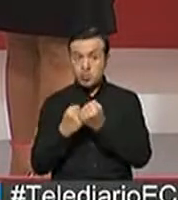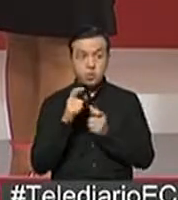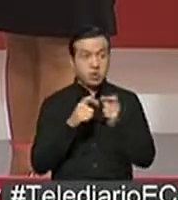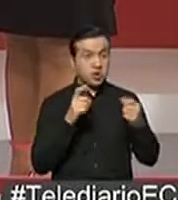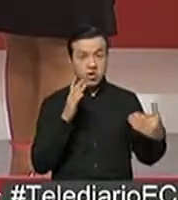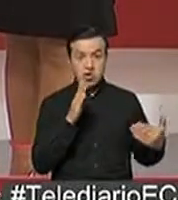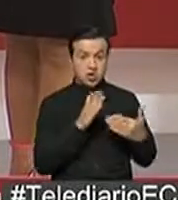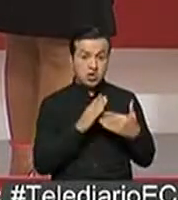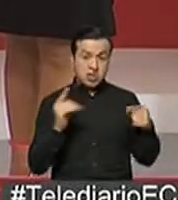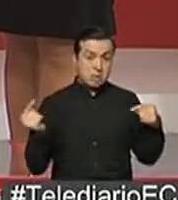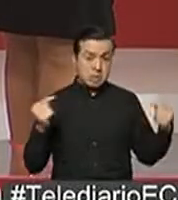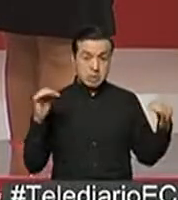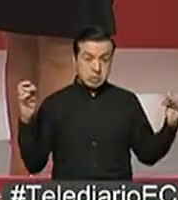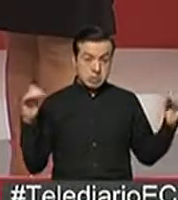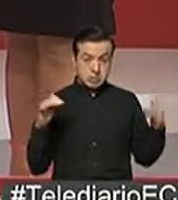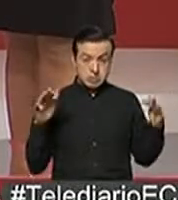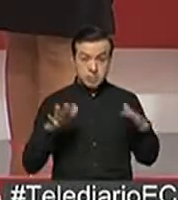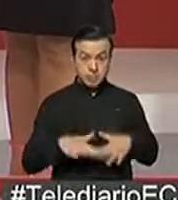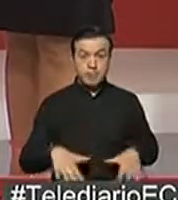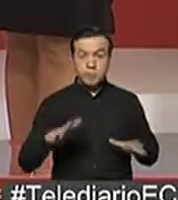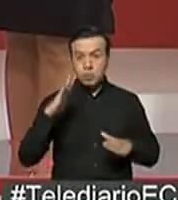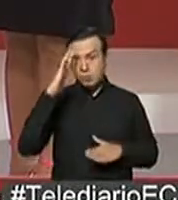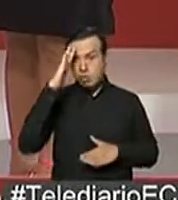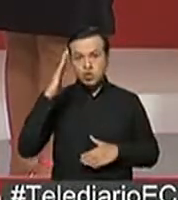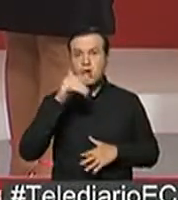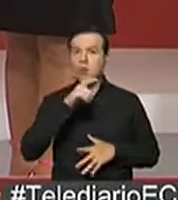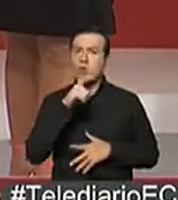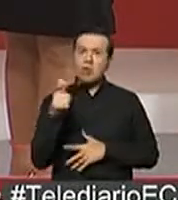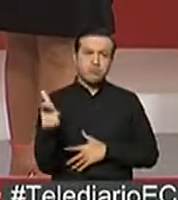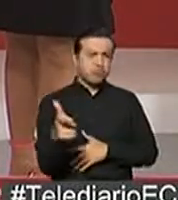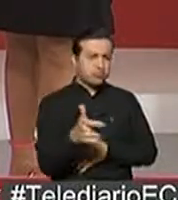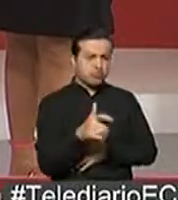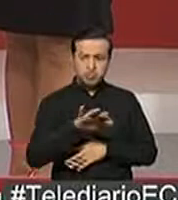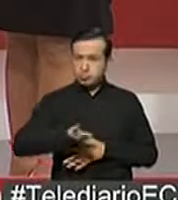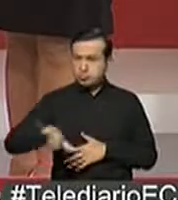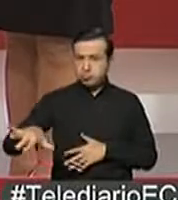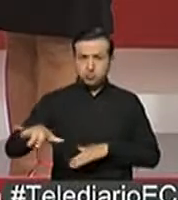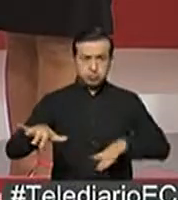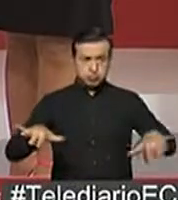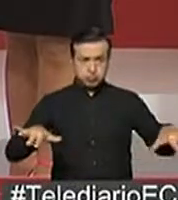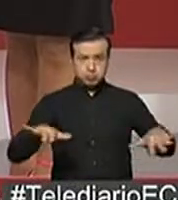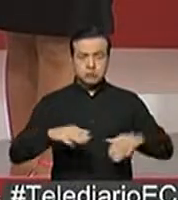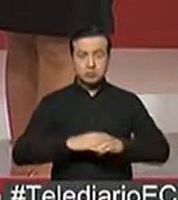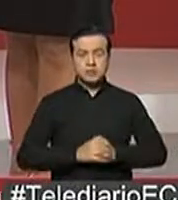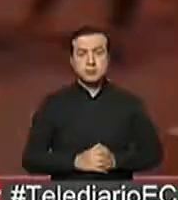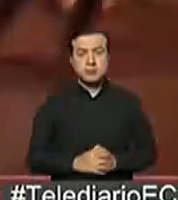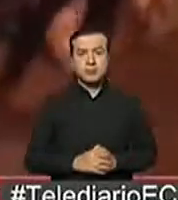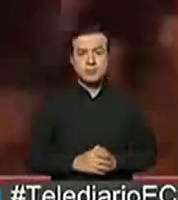este martes, en la plaza, la policía realizó descargas de agua para dispersar a ambos bandos.